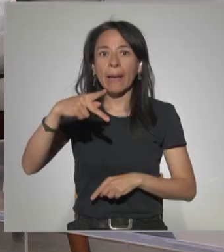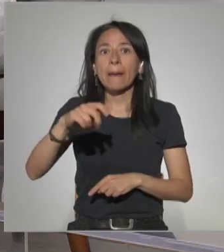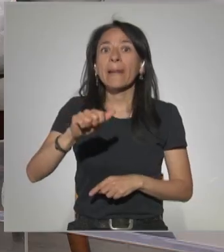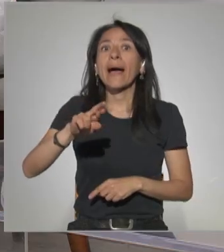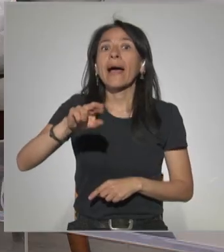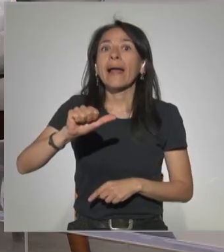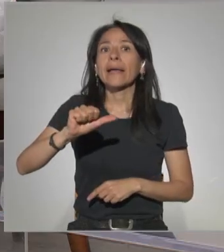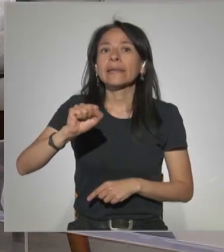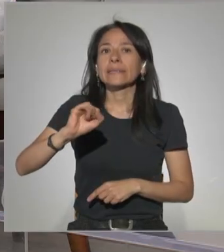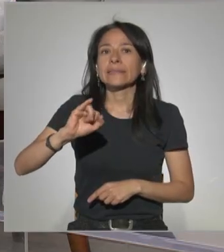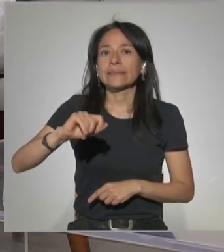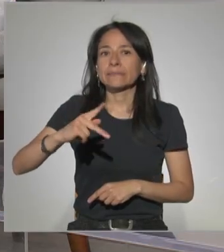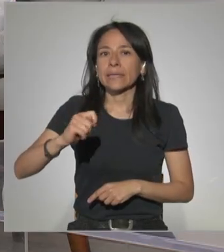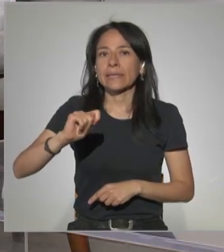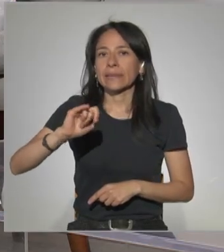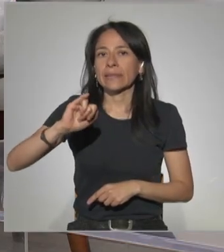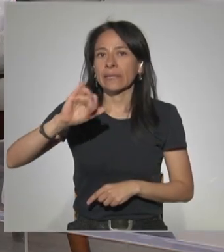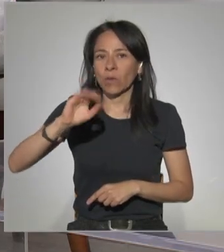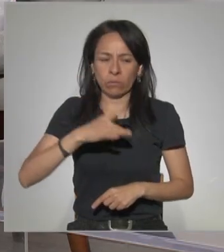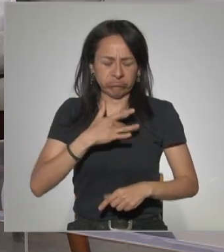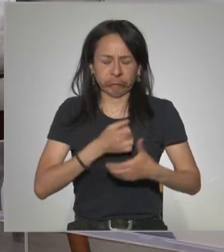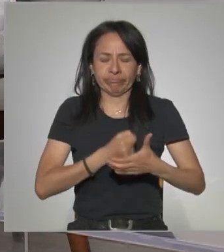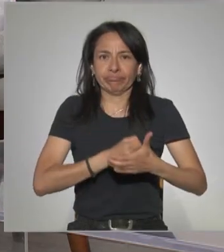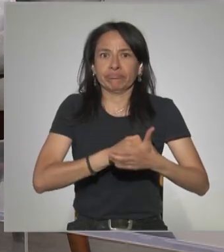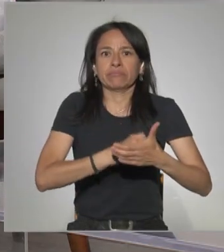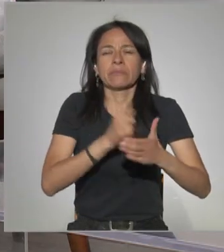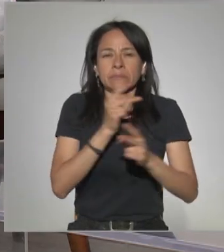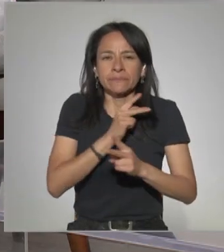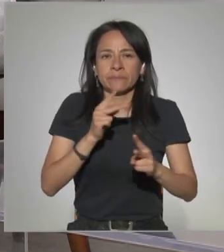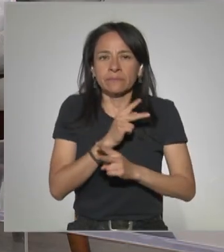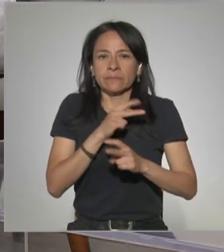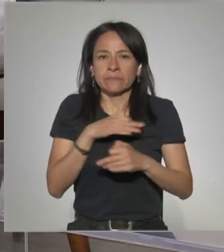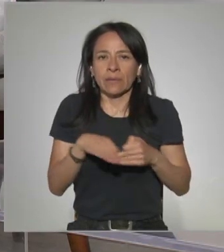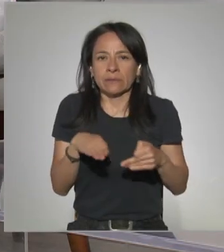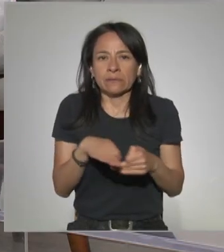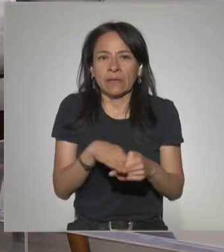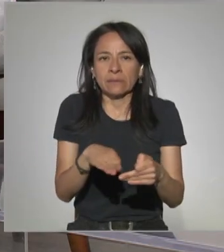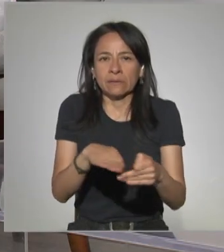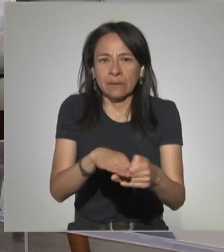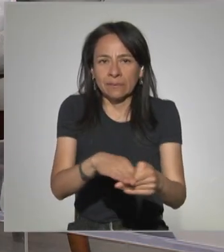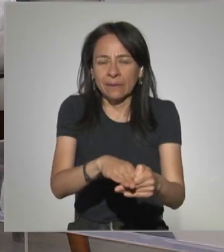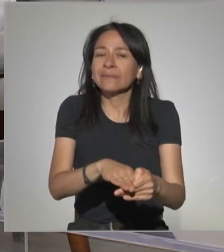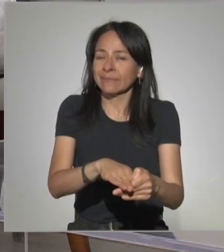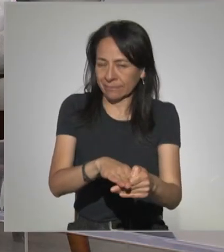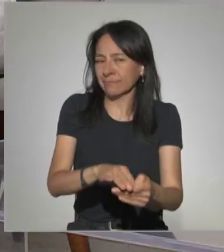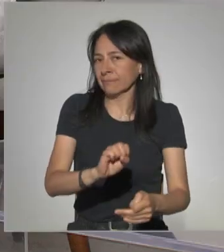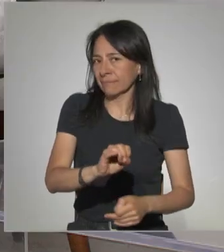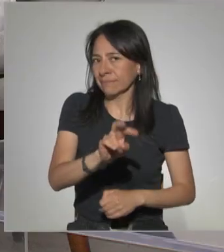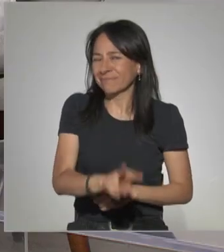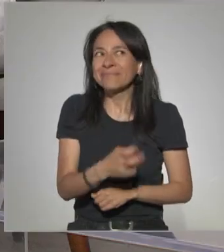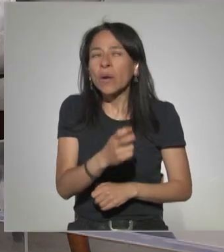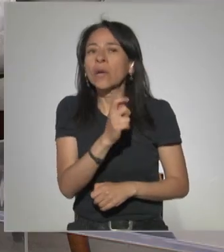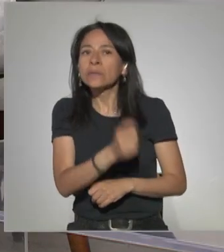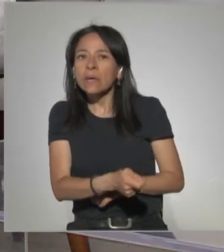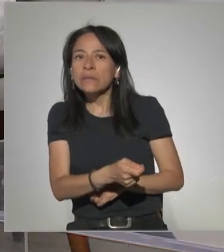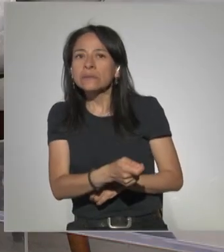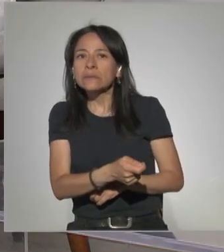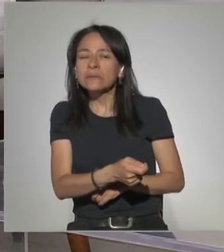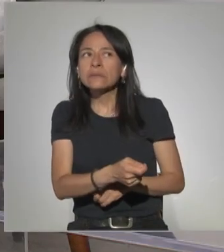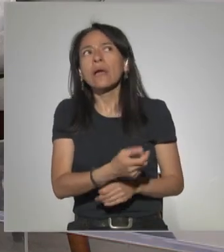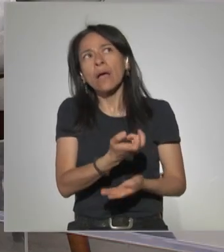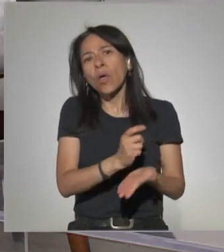más taquicardia, la respiración más corta, pero es consecuencia a una droga